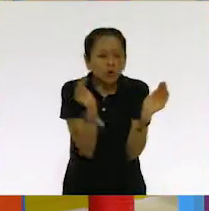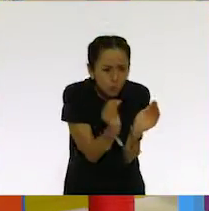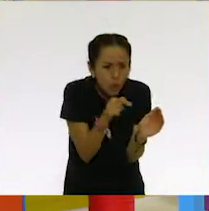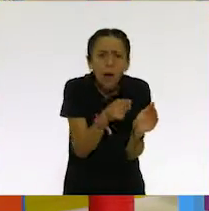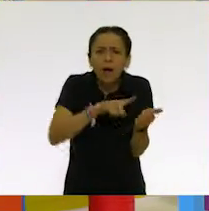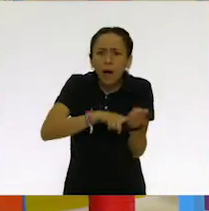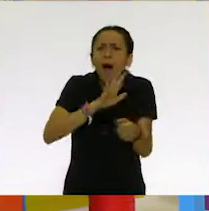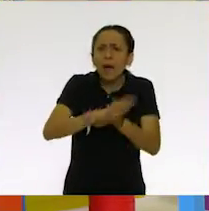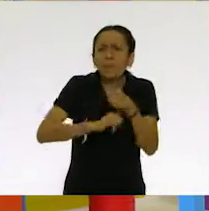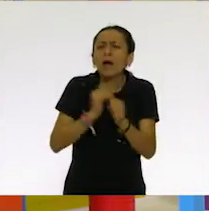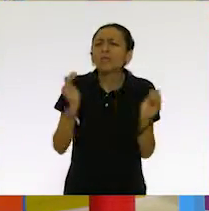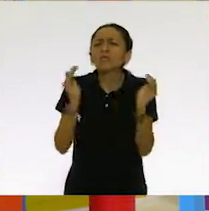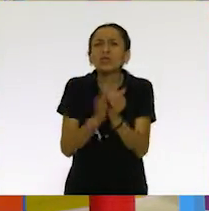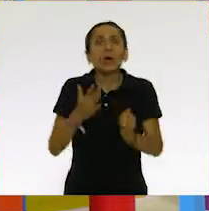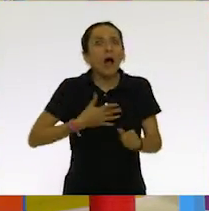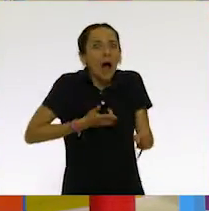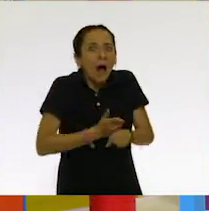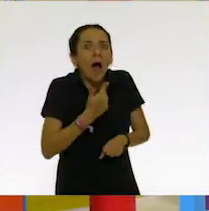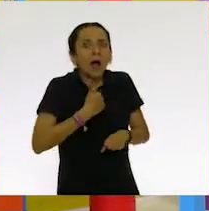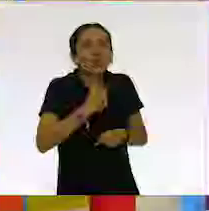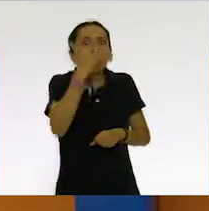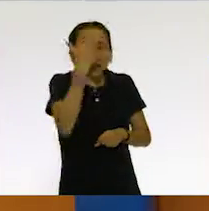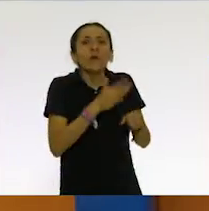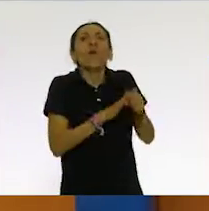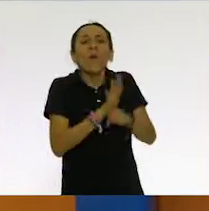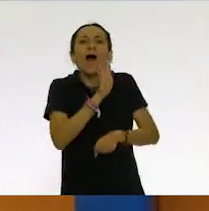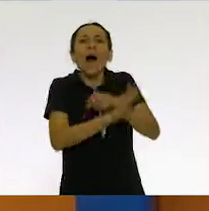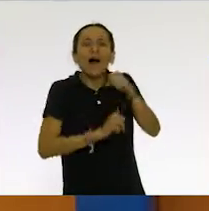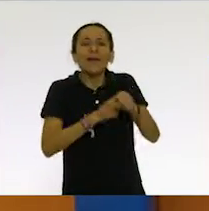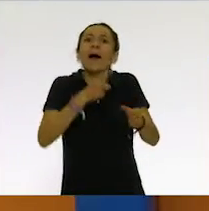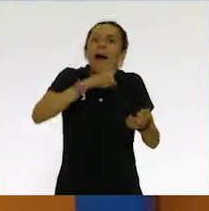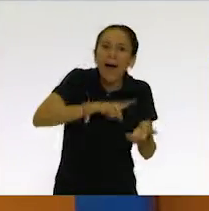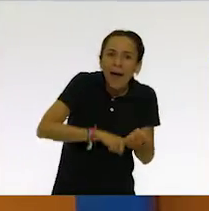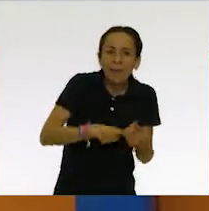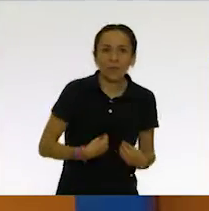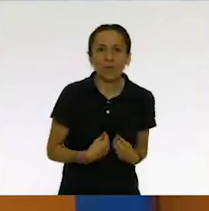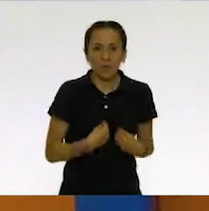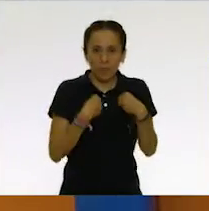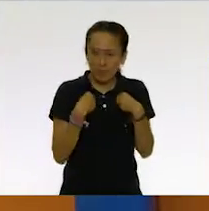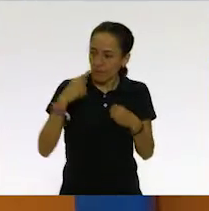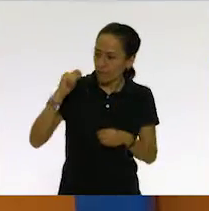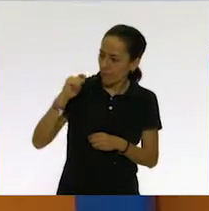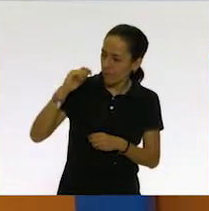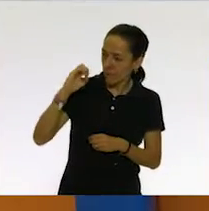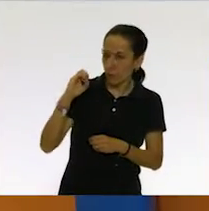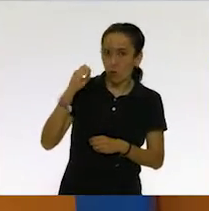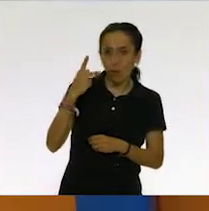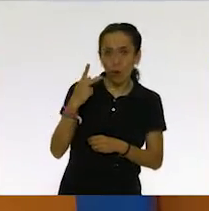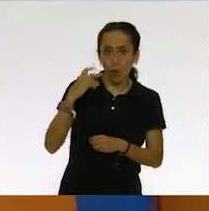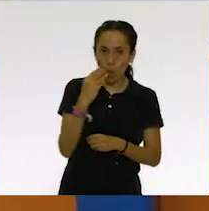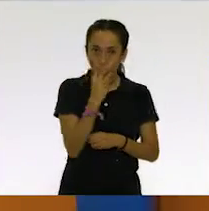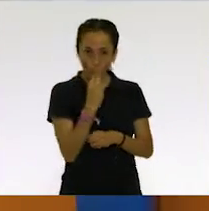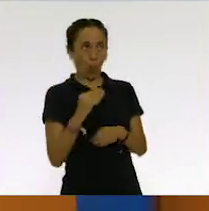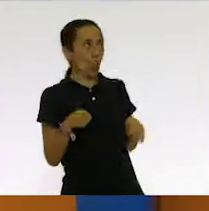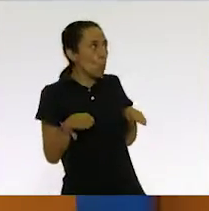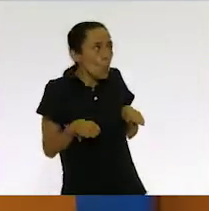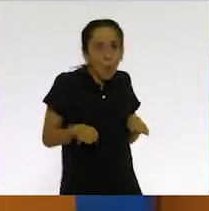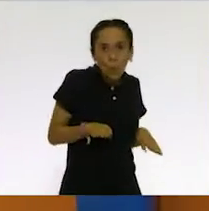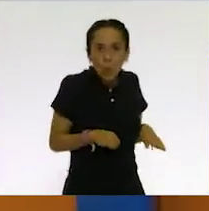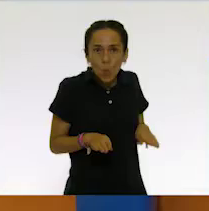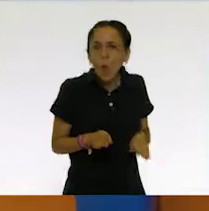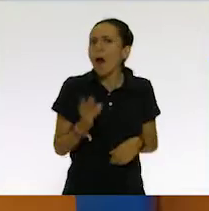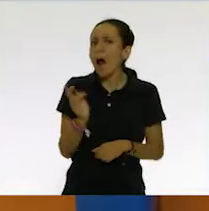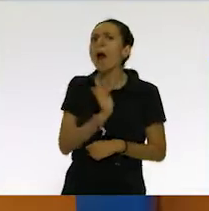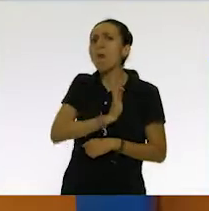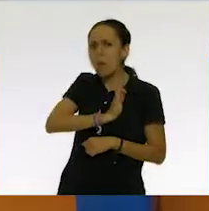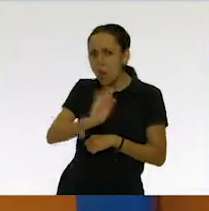vive en las cuevas. Los topos. ¿Los topos? Puede ser considerada una cueva porque buscan un refugio en el